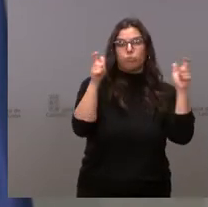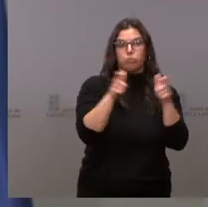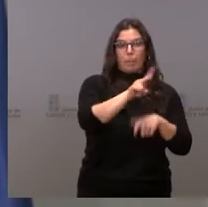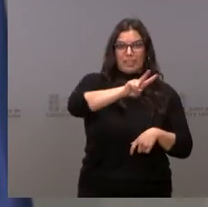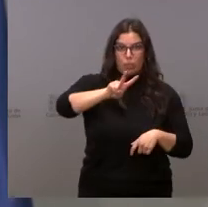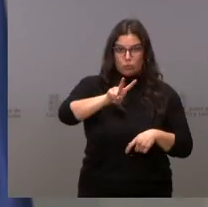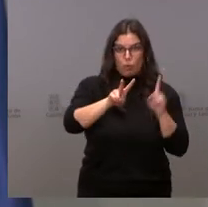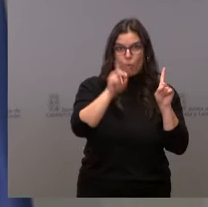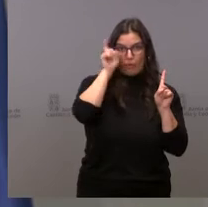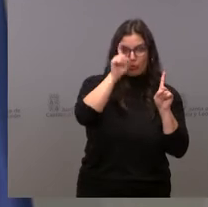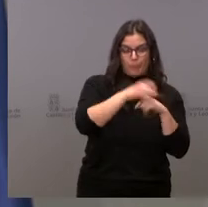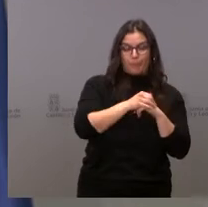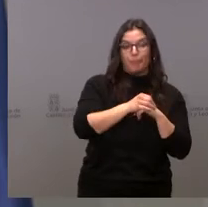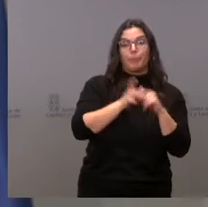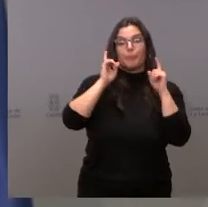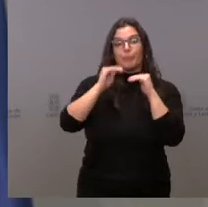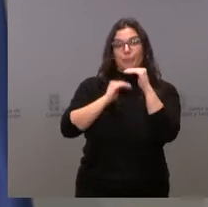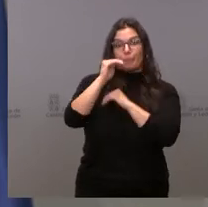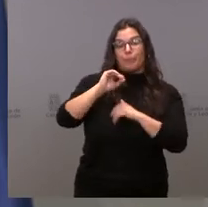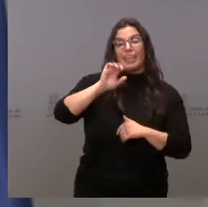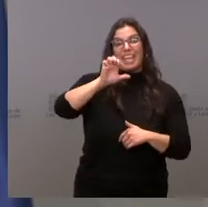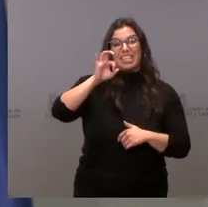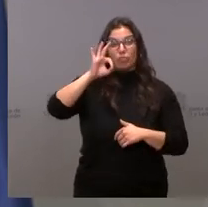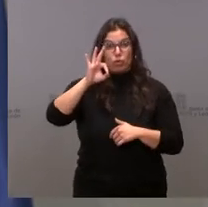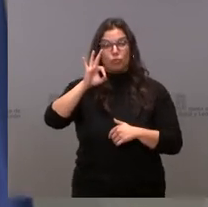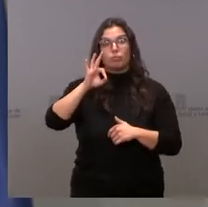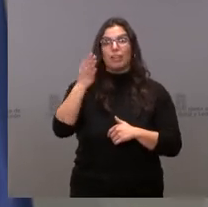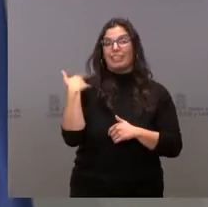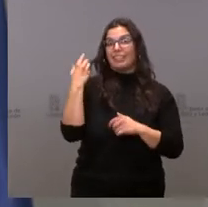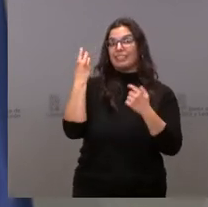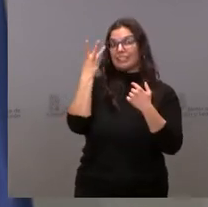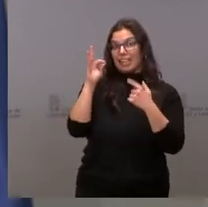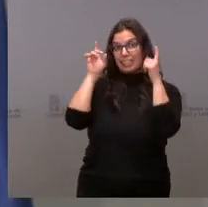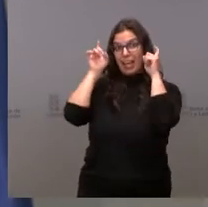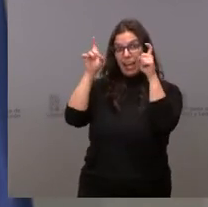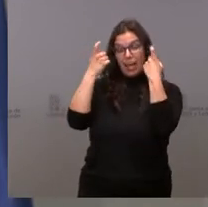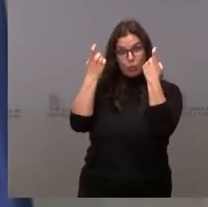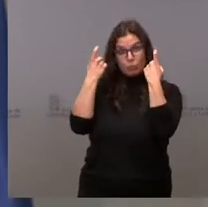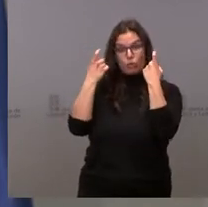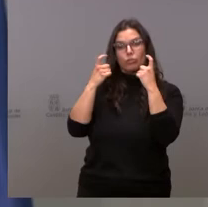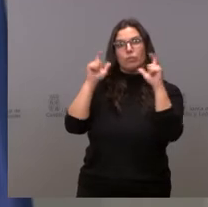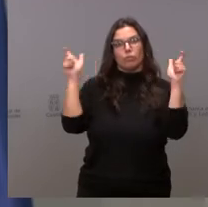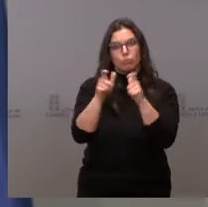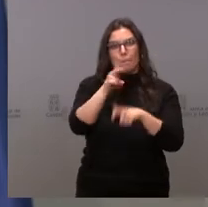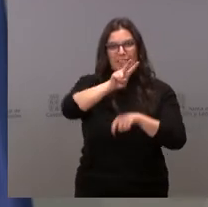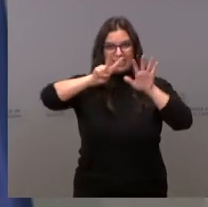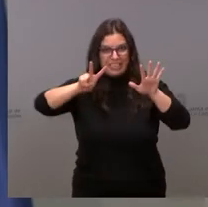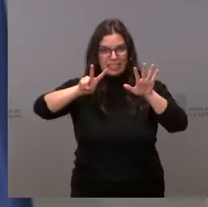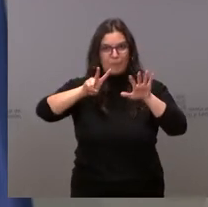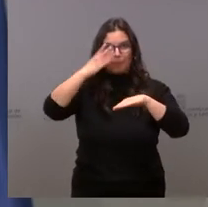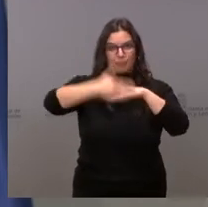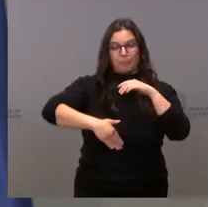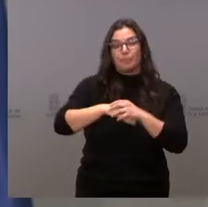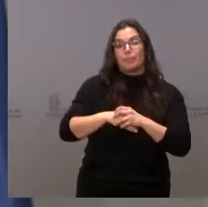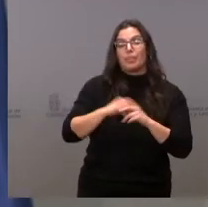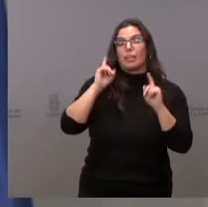en el caso de la educación secundaria obligatoria de 30 alumnos a 27 y en el caso de